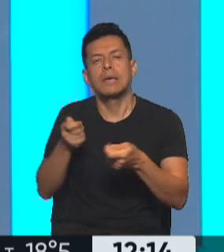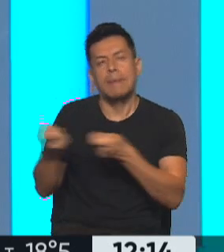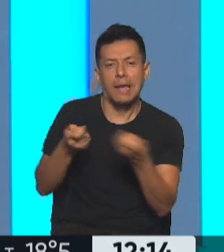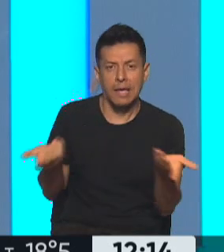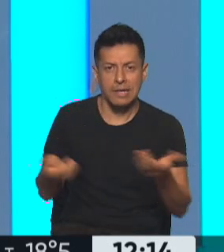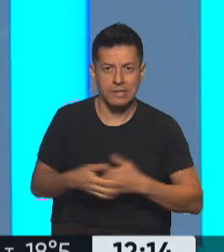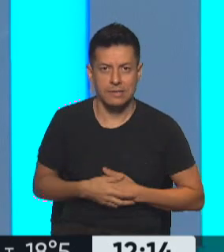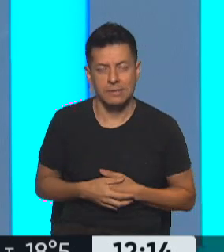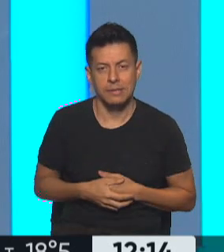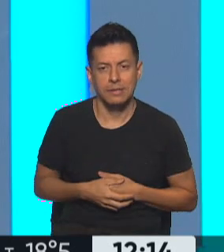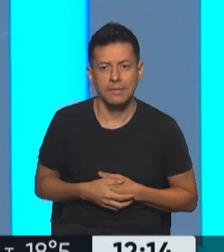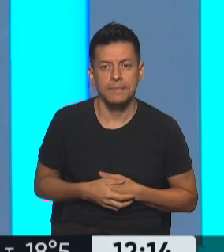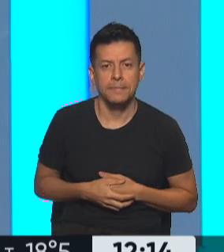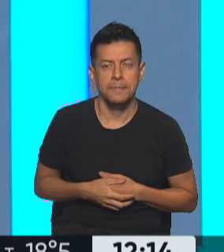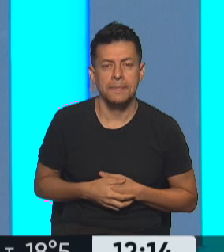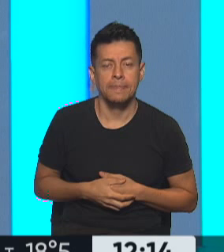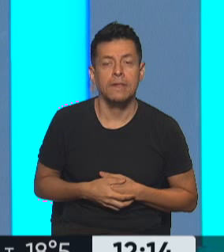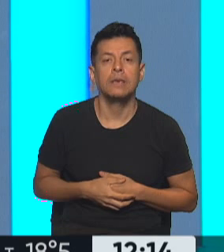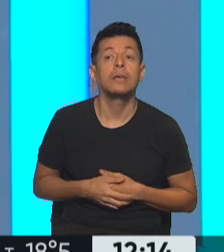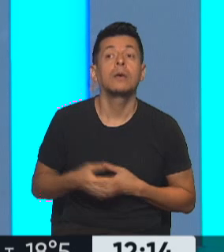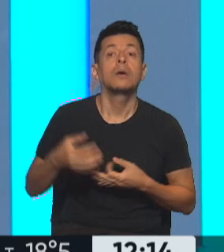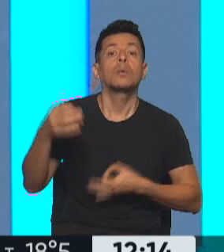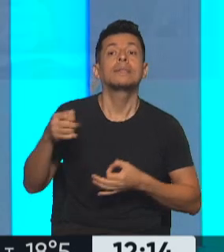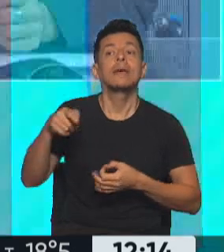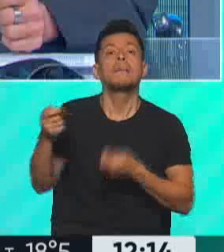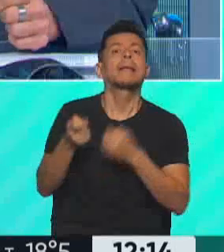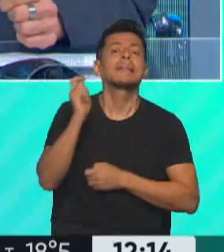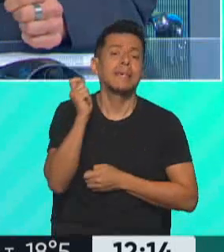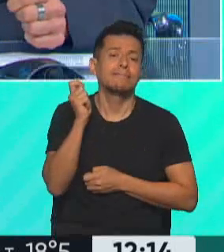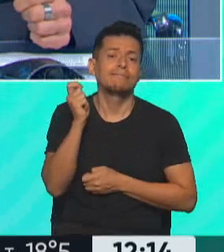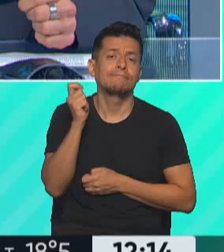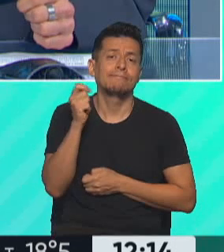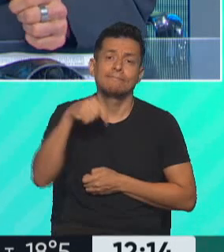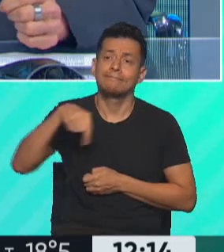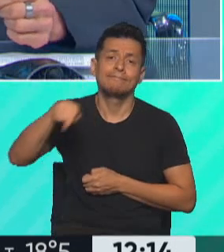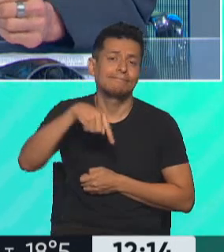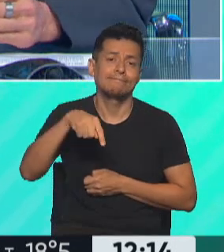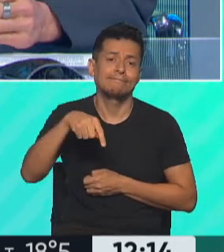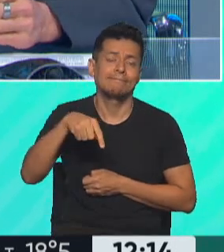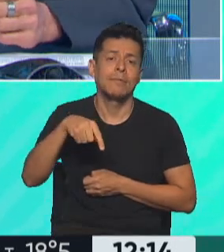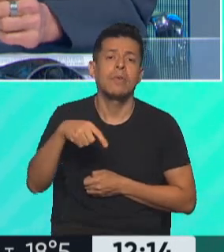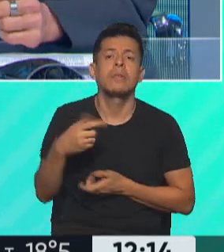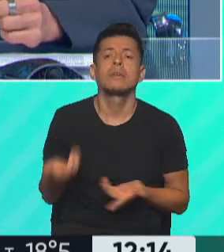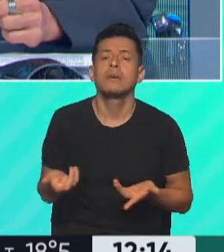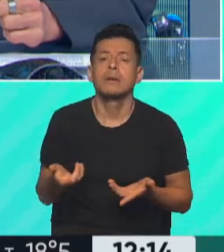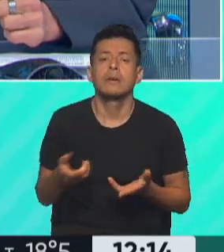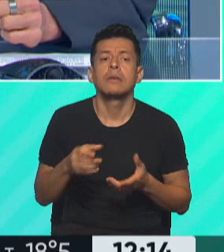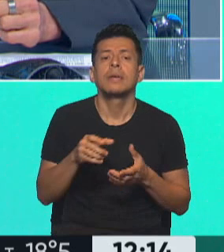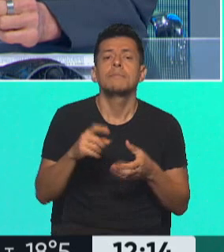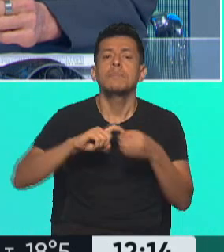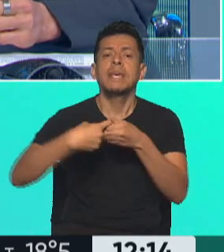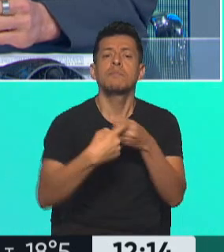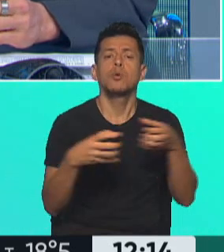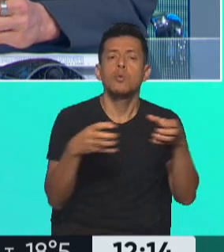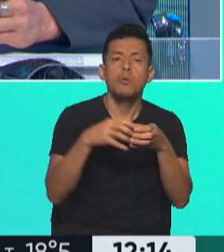No, a ver, los únicos que controlan la justicia hoy son los que designaron el doble de magistrados en 4 años. Si uno